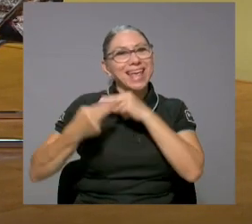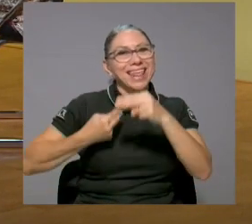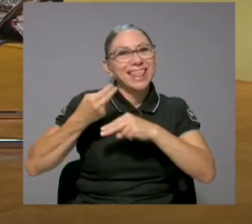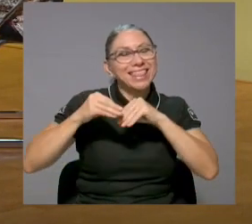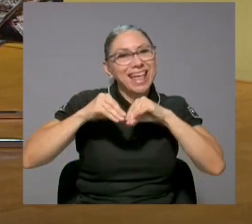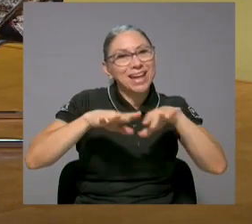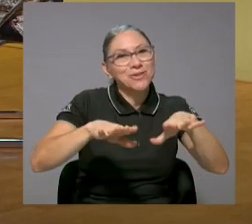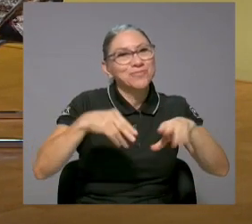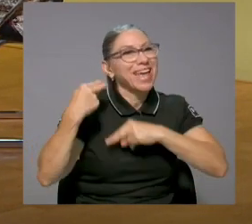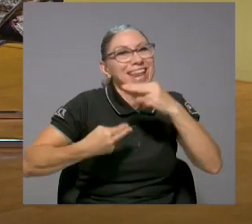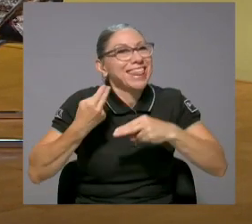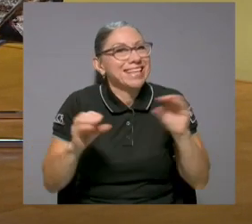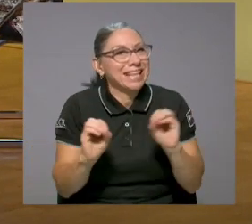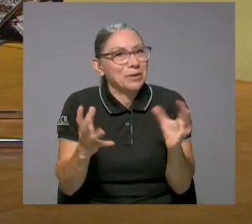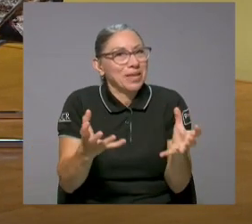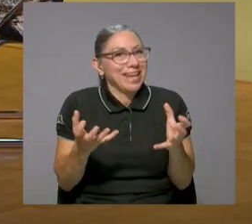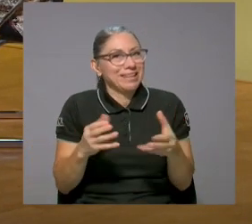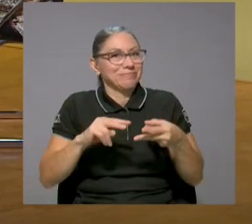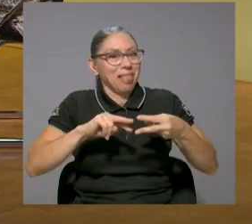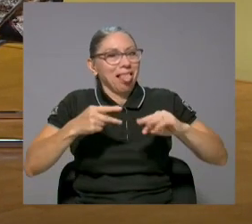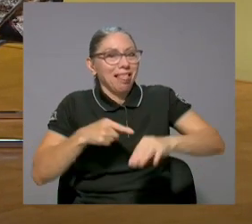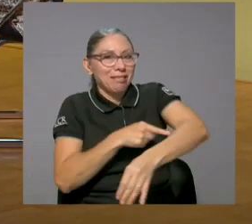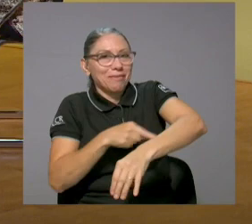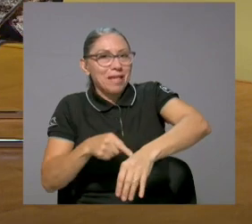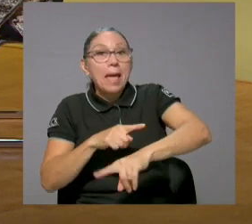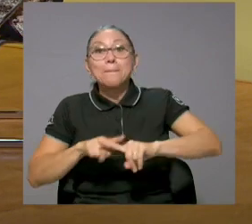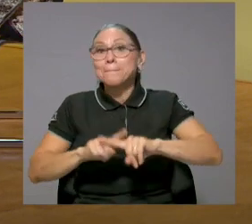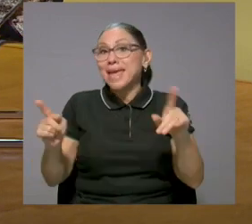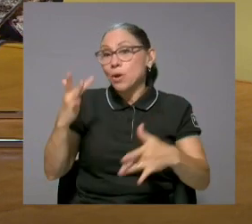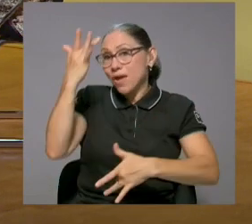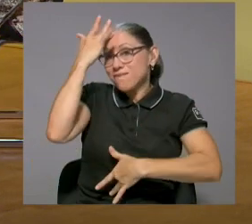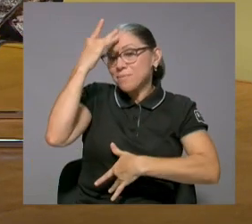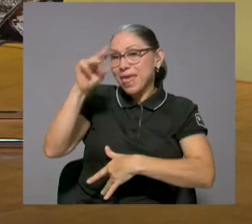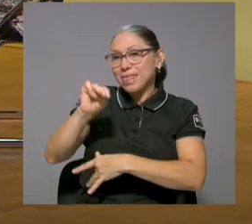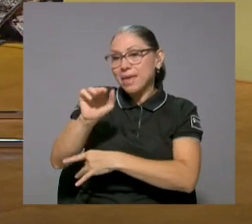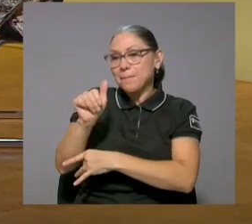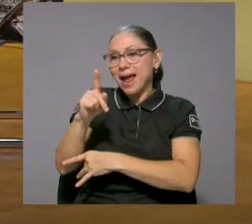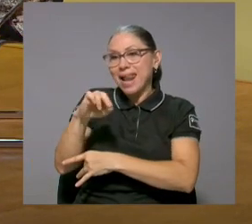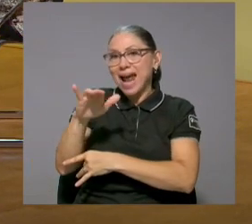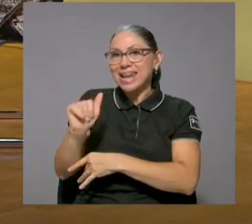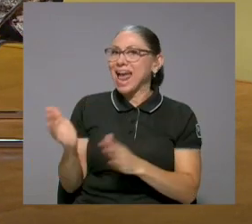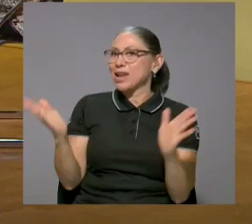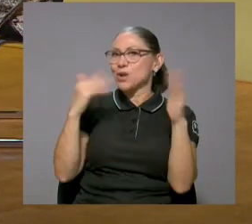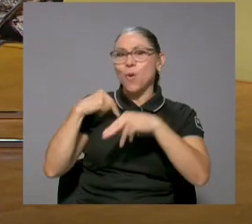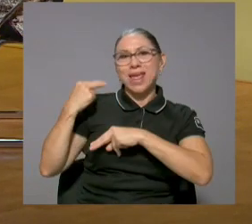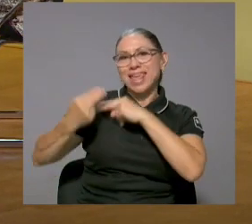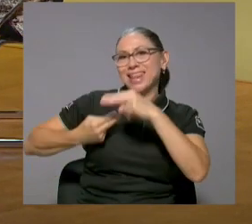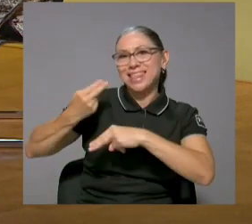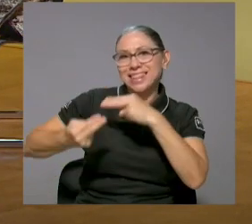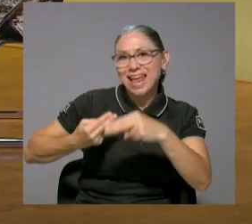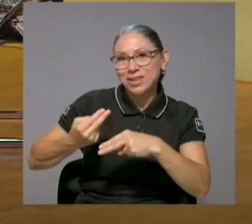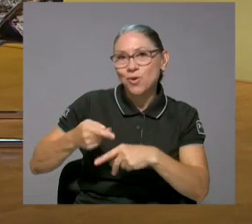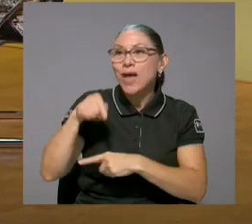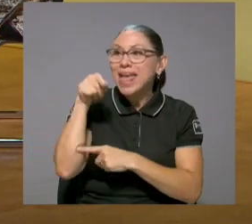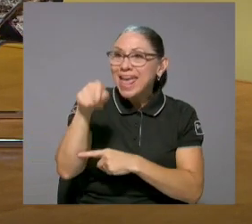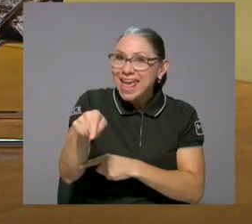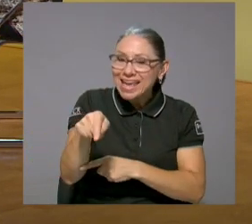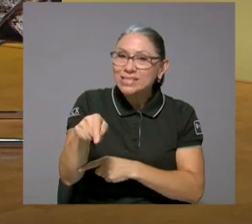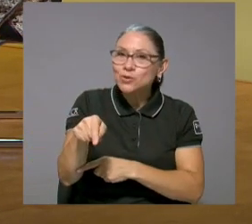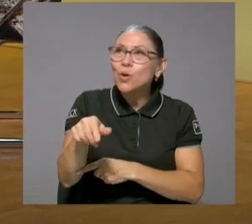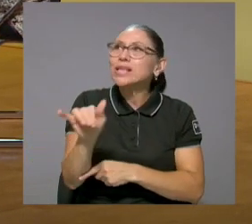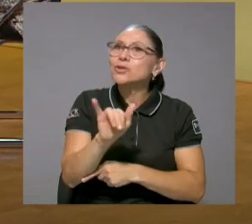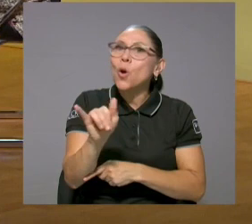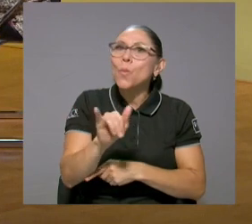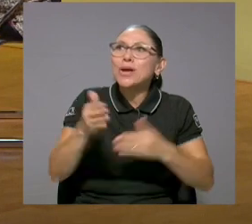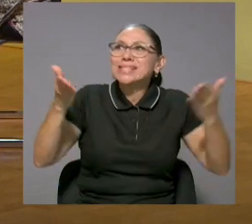quiere. Pero en el caso, por ejemplo, de la enfermedad de malaria, no tiene un componente hereditario, sino que es estar presente en el momento que está